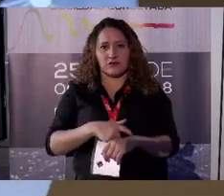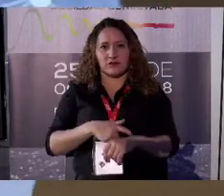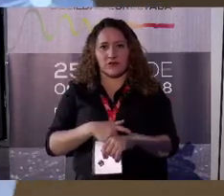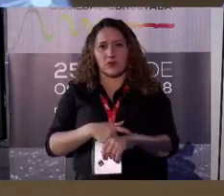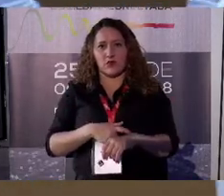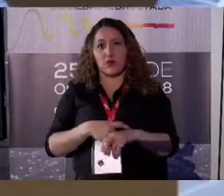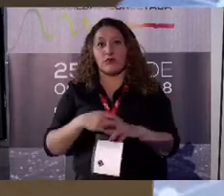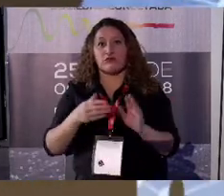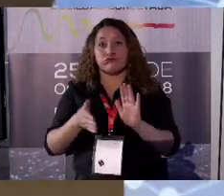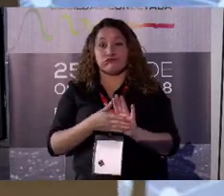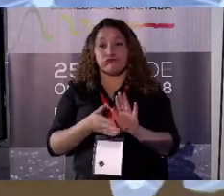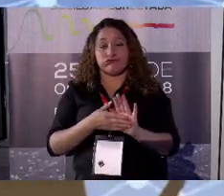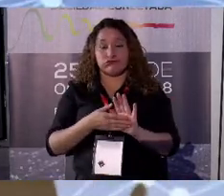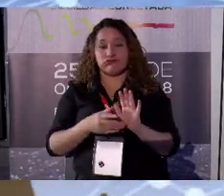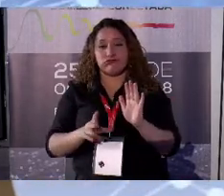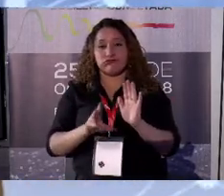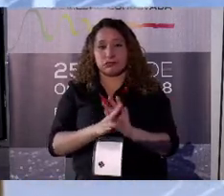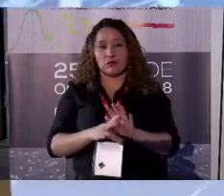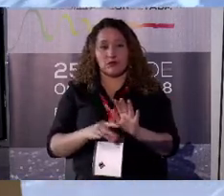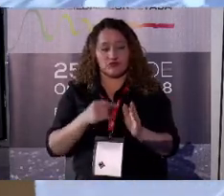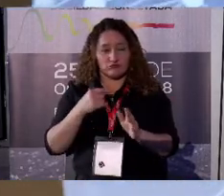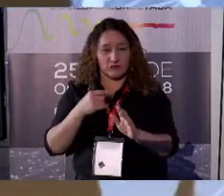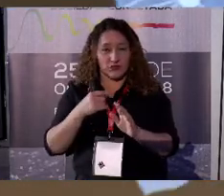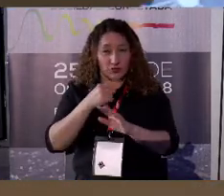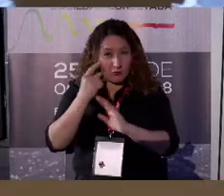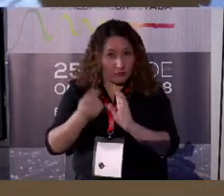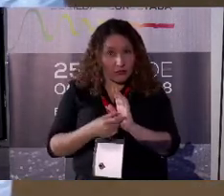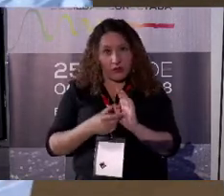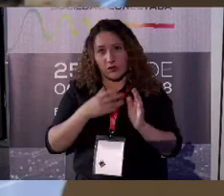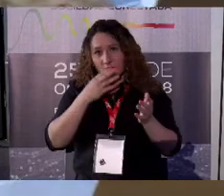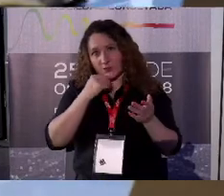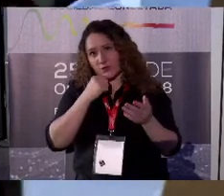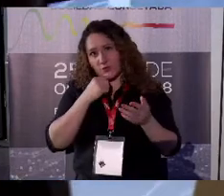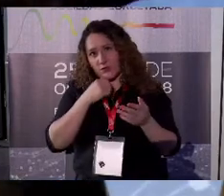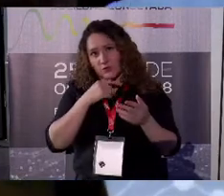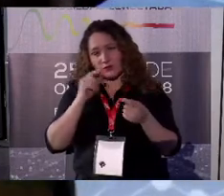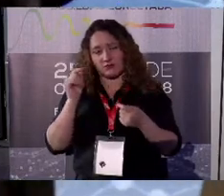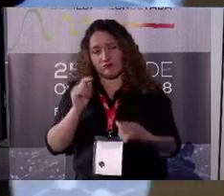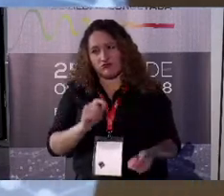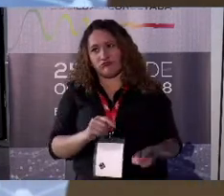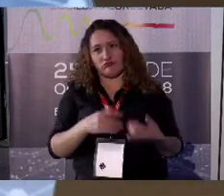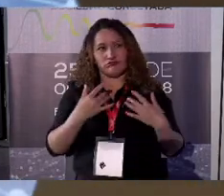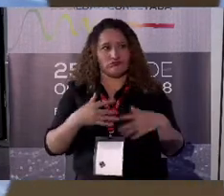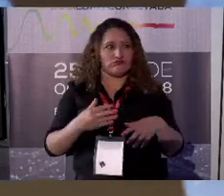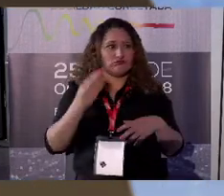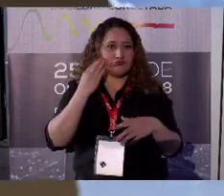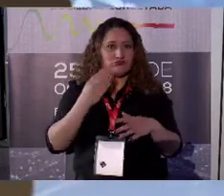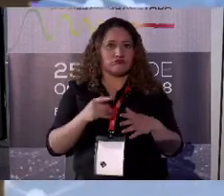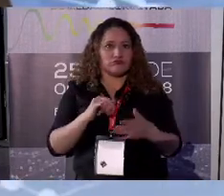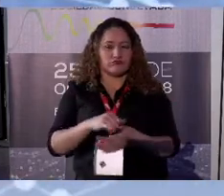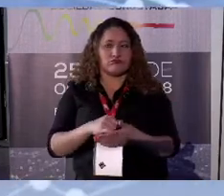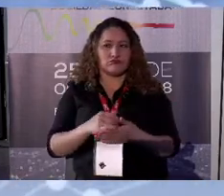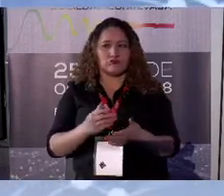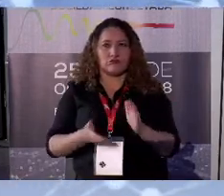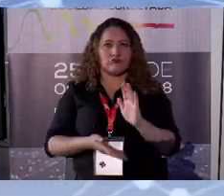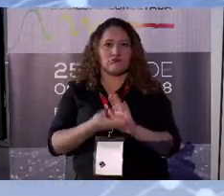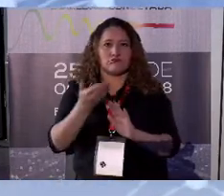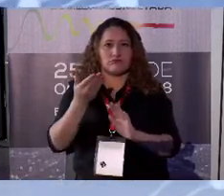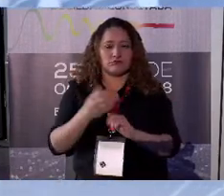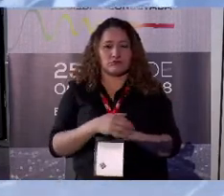supuestamente no, hay evidencia, pero no total, que la inversión en móviles tiende a aumentar con la duración de la